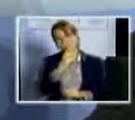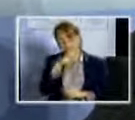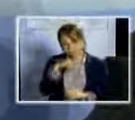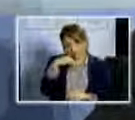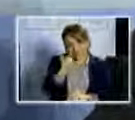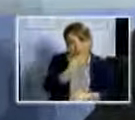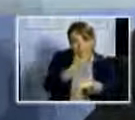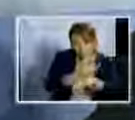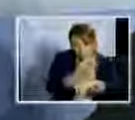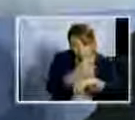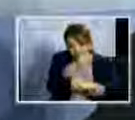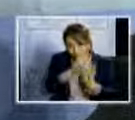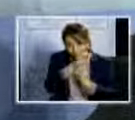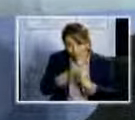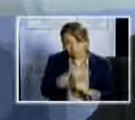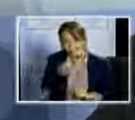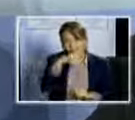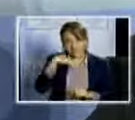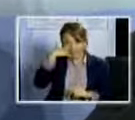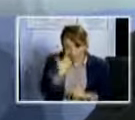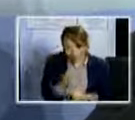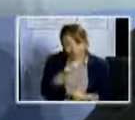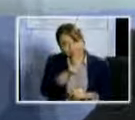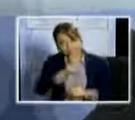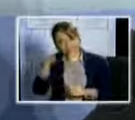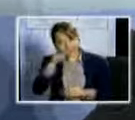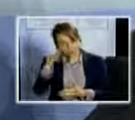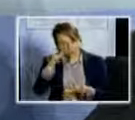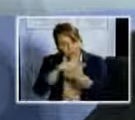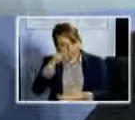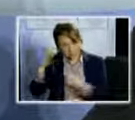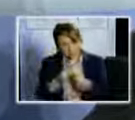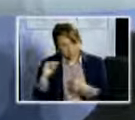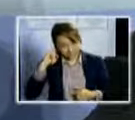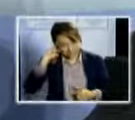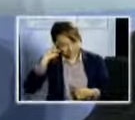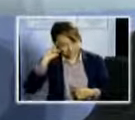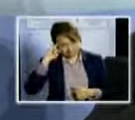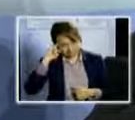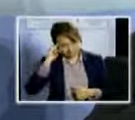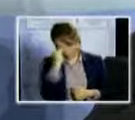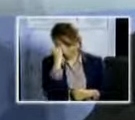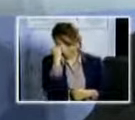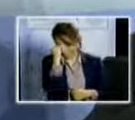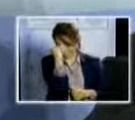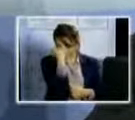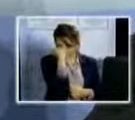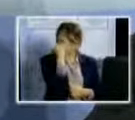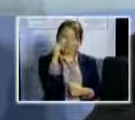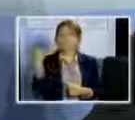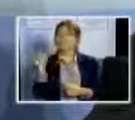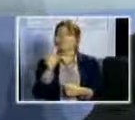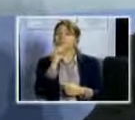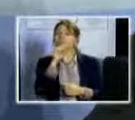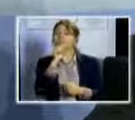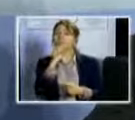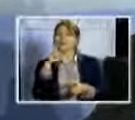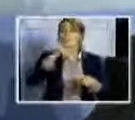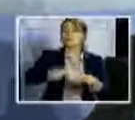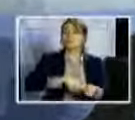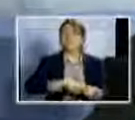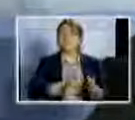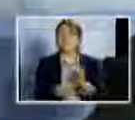de que la India, sin que entre al TNP, porque nunca va a entrar, pueda